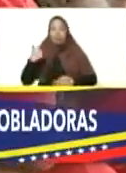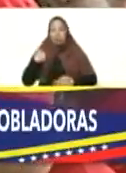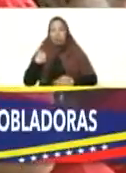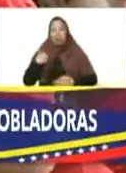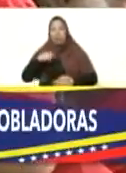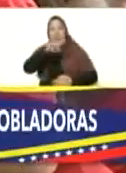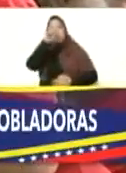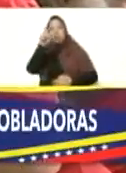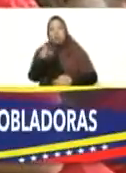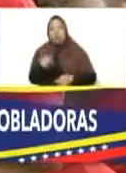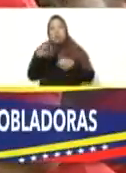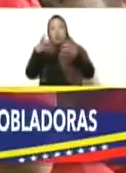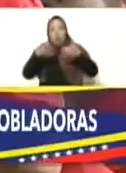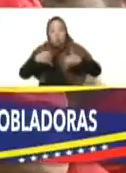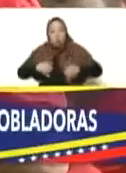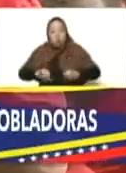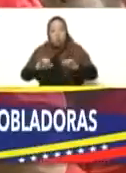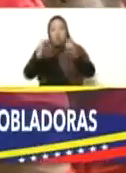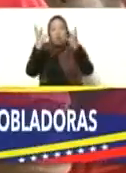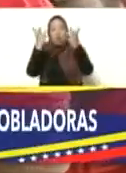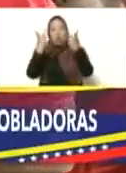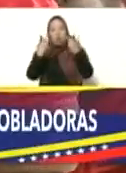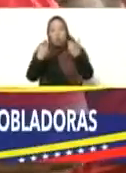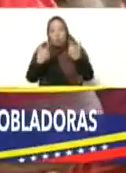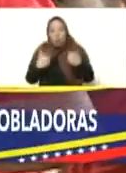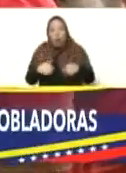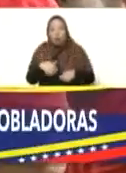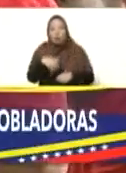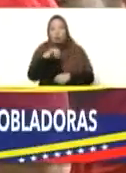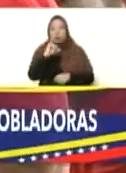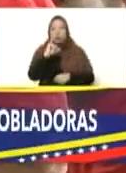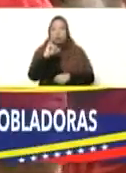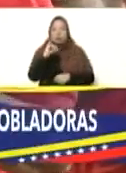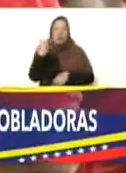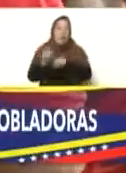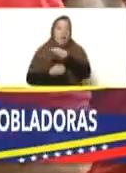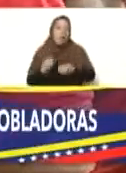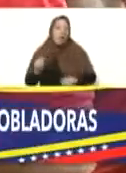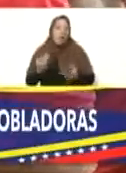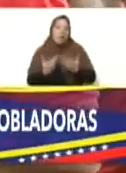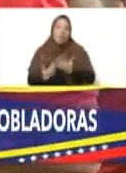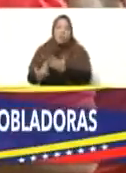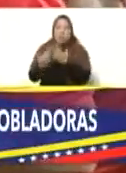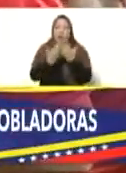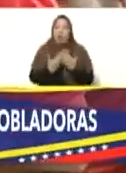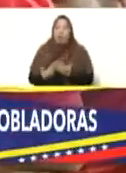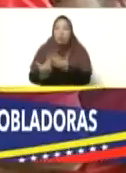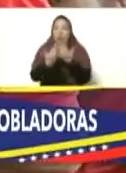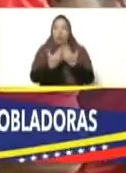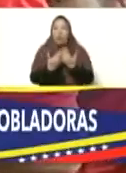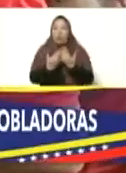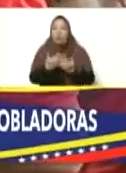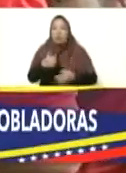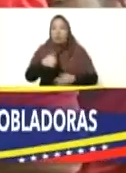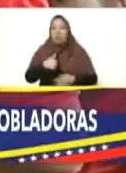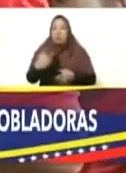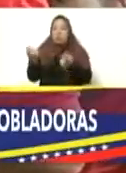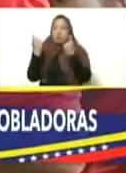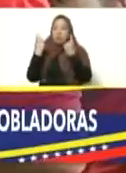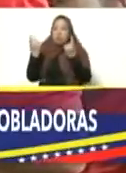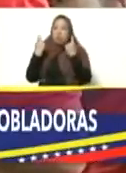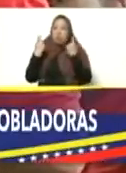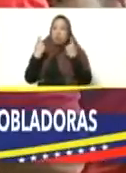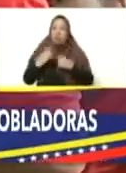preguntaban cuántos siglos tienes que tiene usted que estudio si yo me formé luego